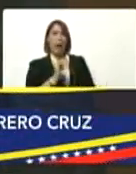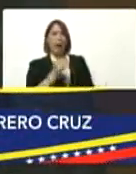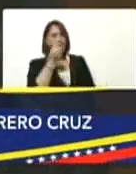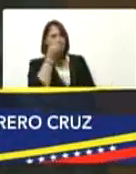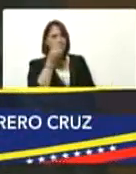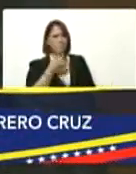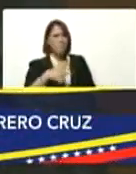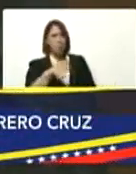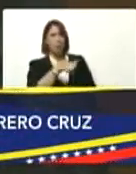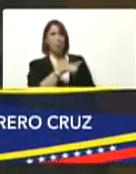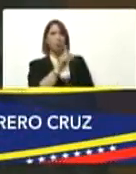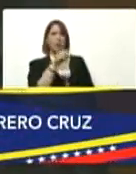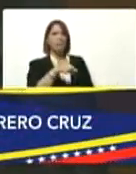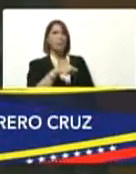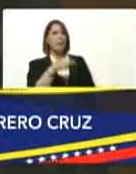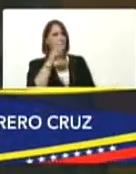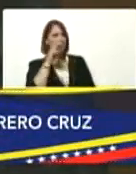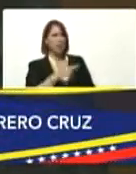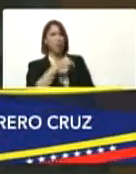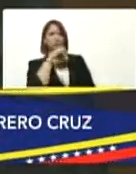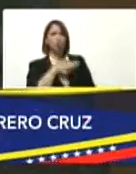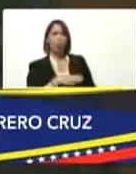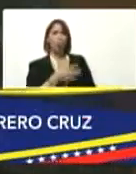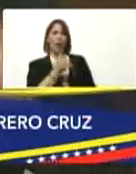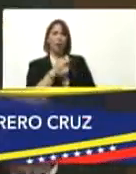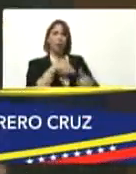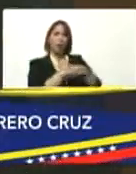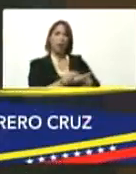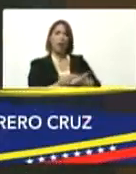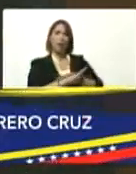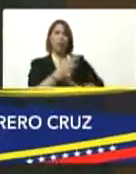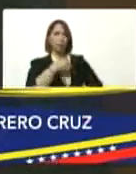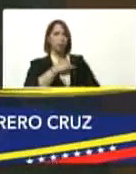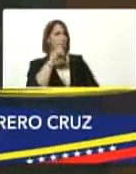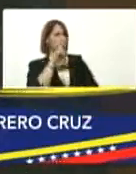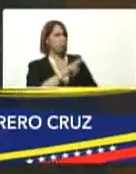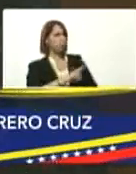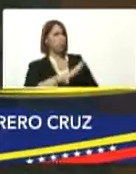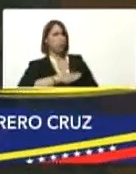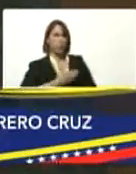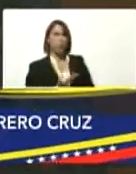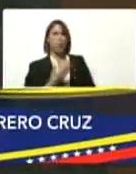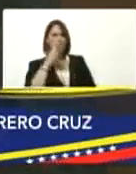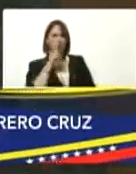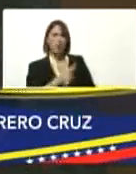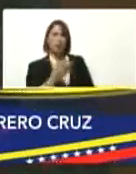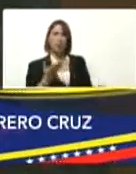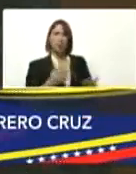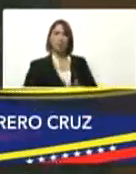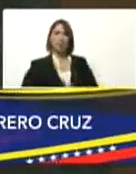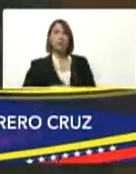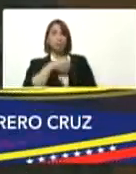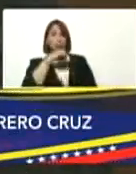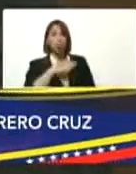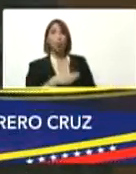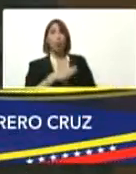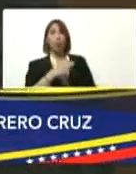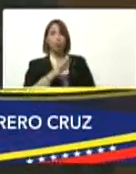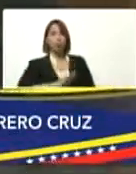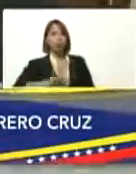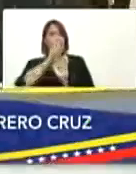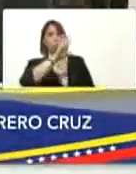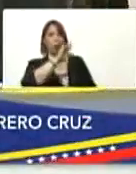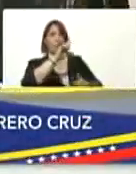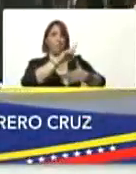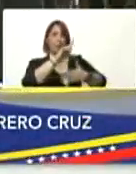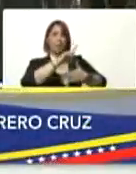historia acumulada, que cuando uno la puede apreciar en su magnitud, es la historia de toda América. Y